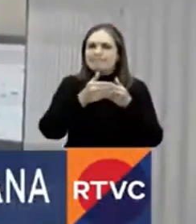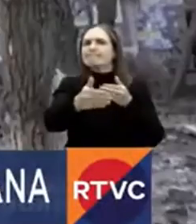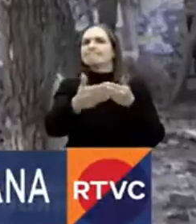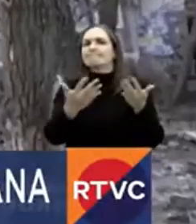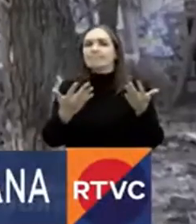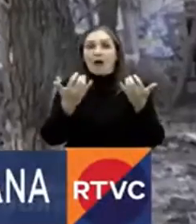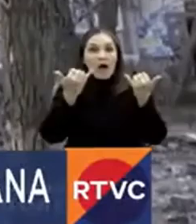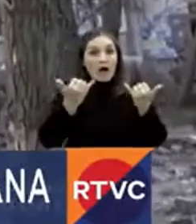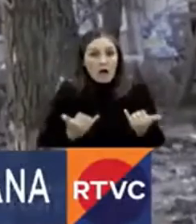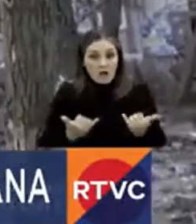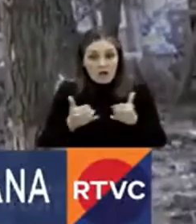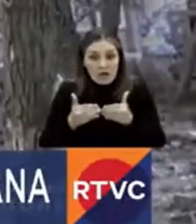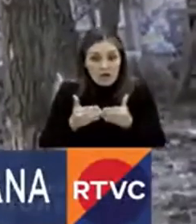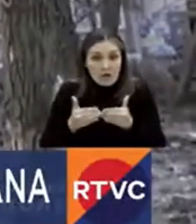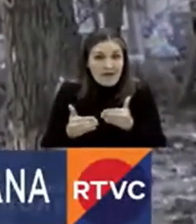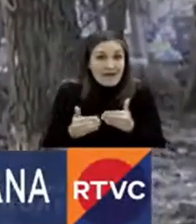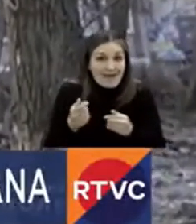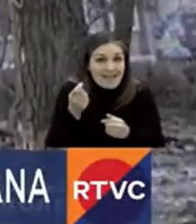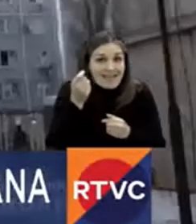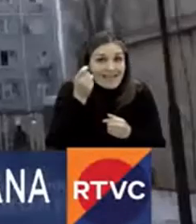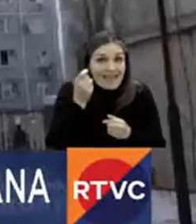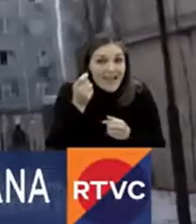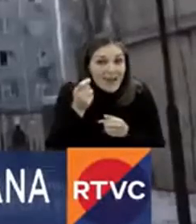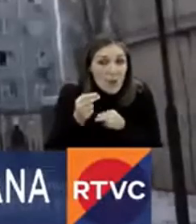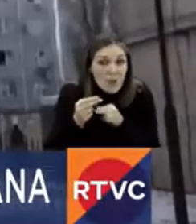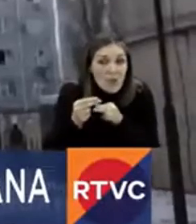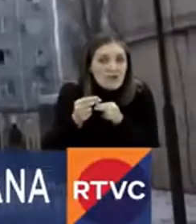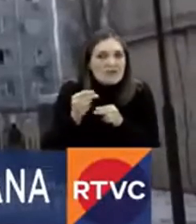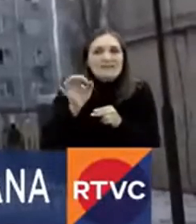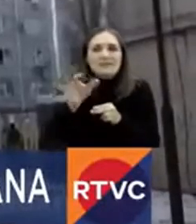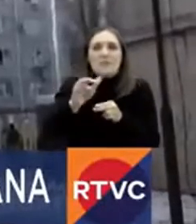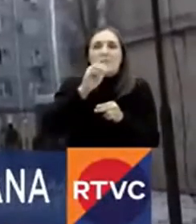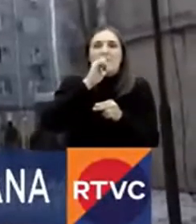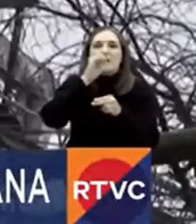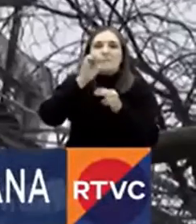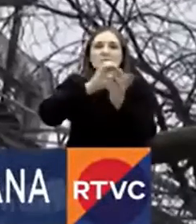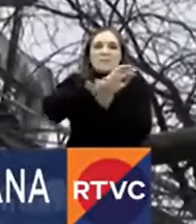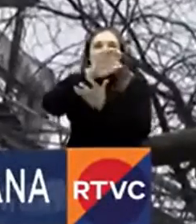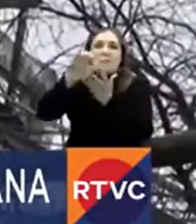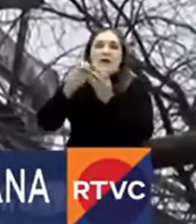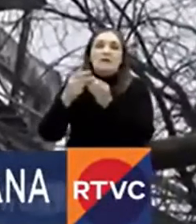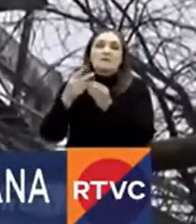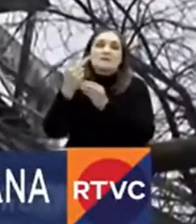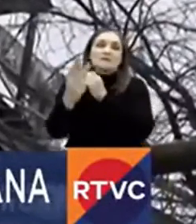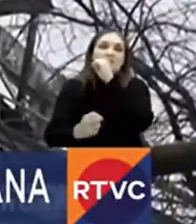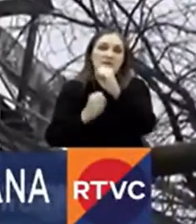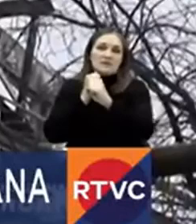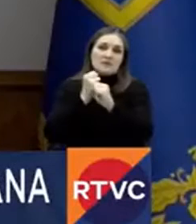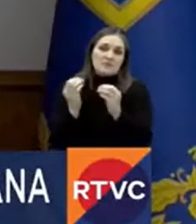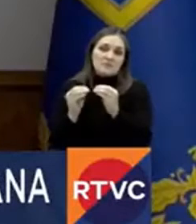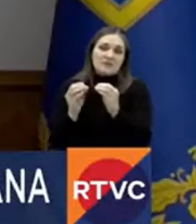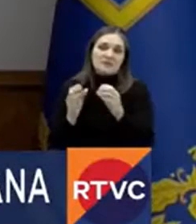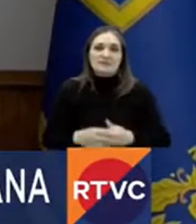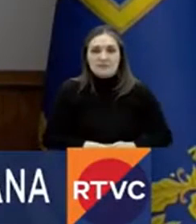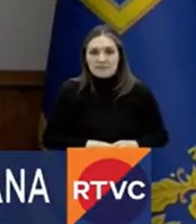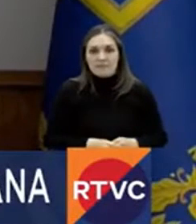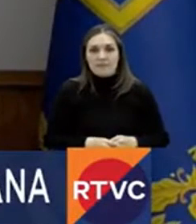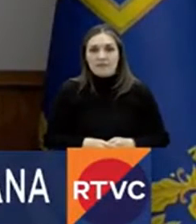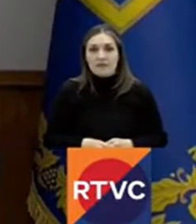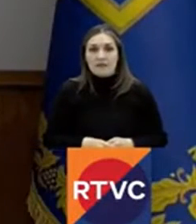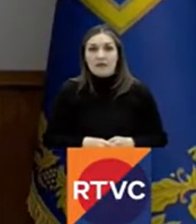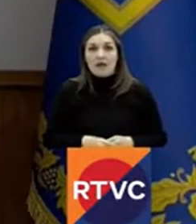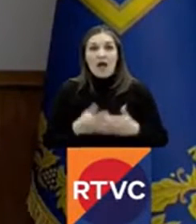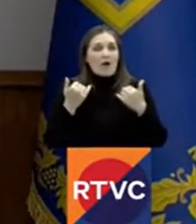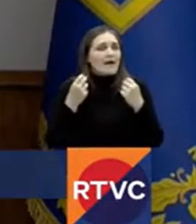inicio de una fase crítica está a puertas de adentrarse en un segundo año. Es por eso que necesitamos darnos